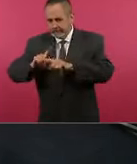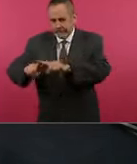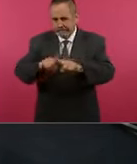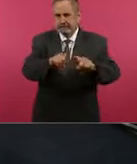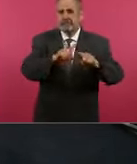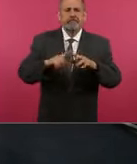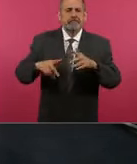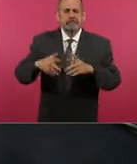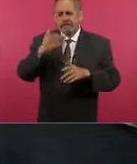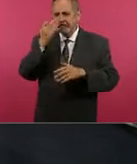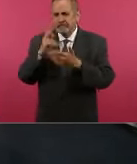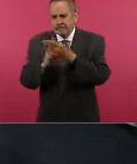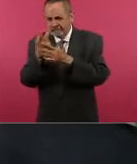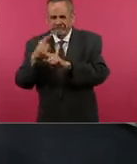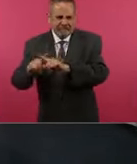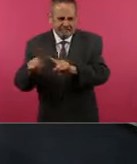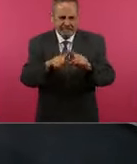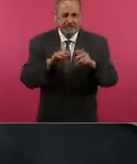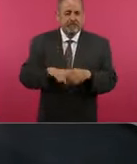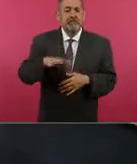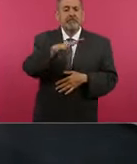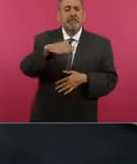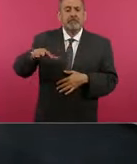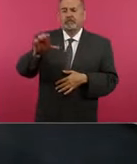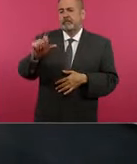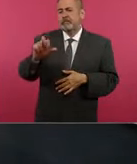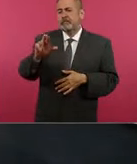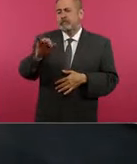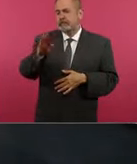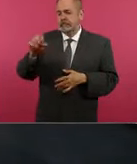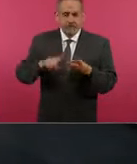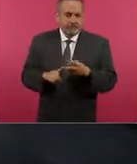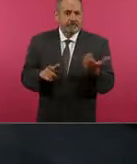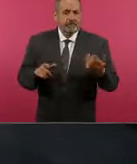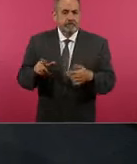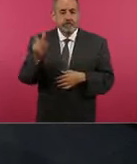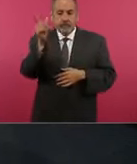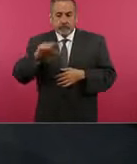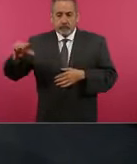nativa, el mar Caribe, el Golfo.